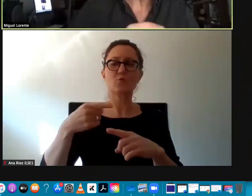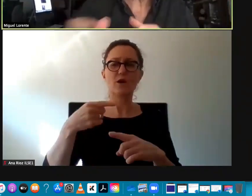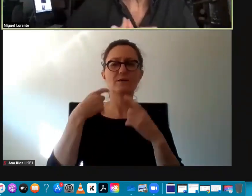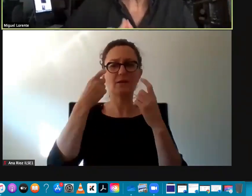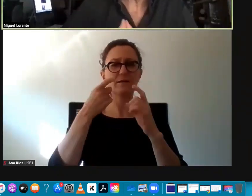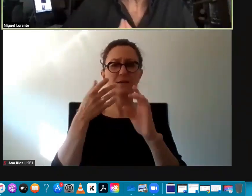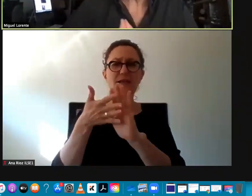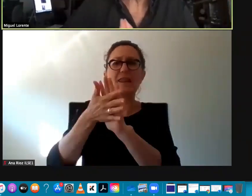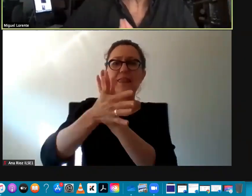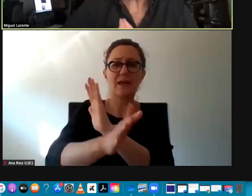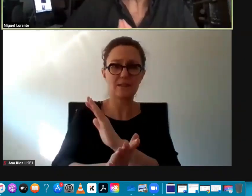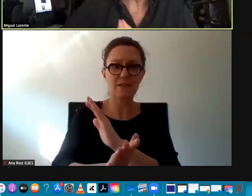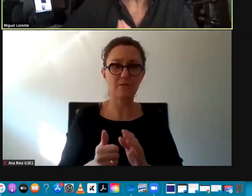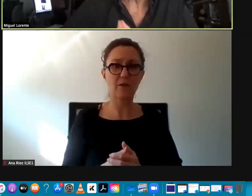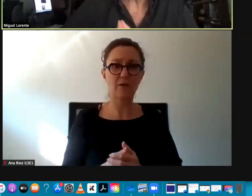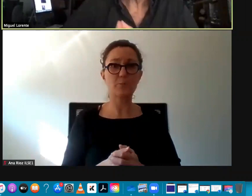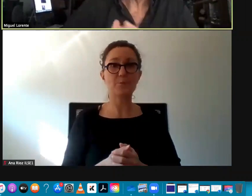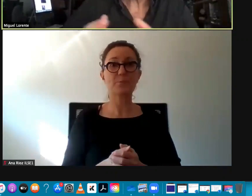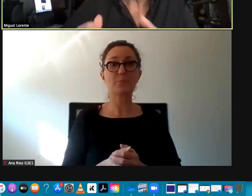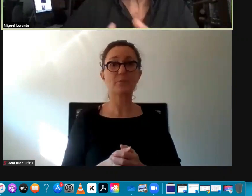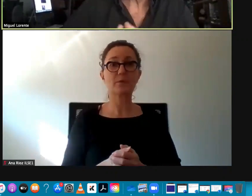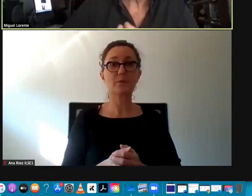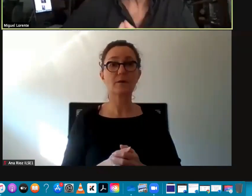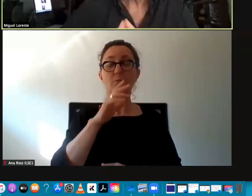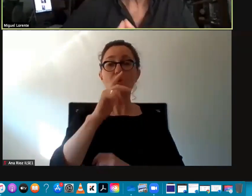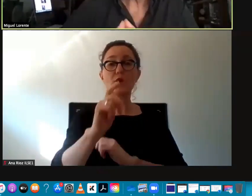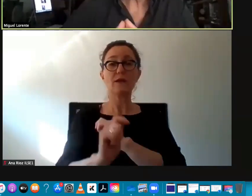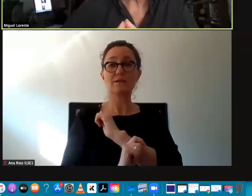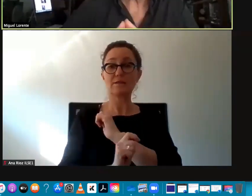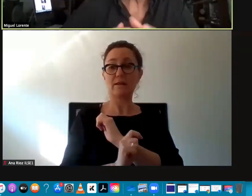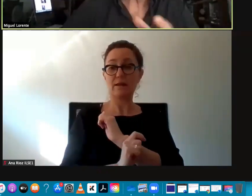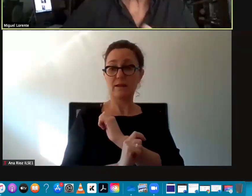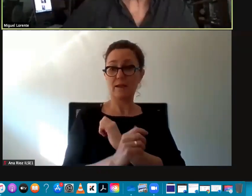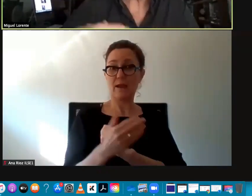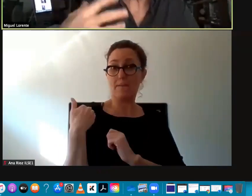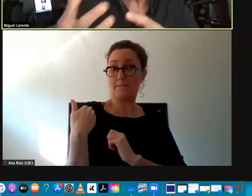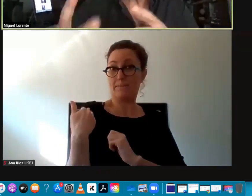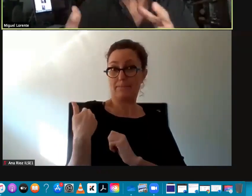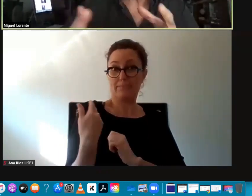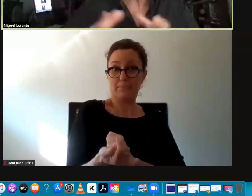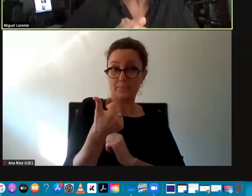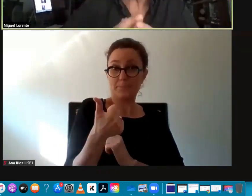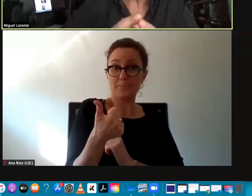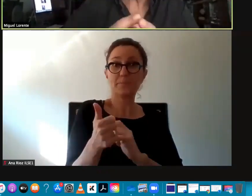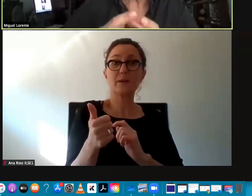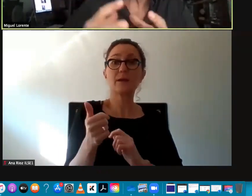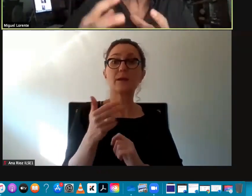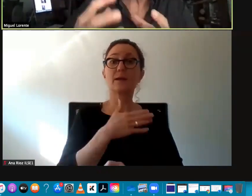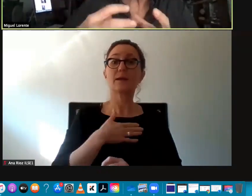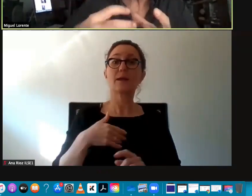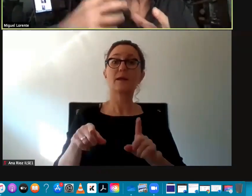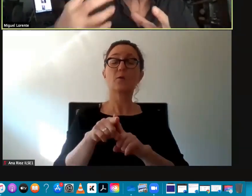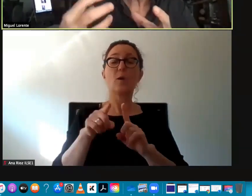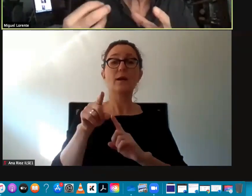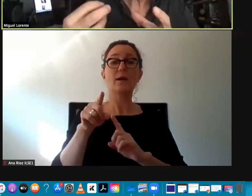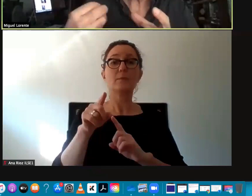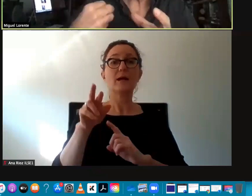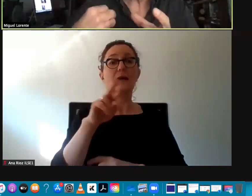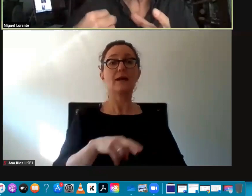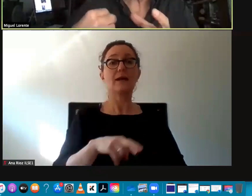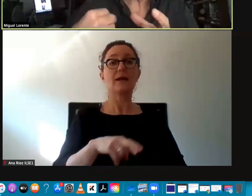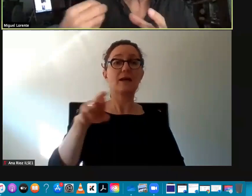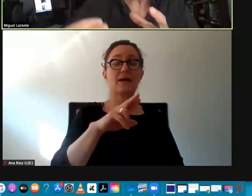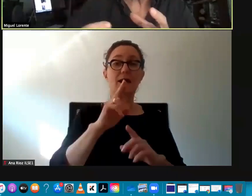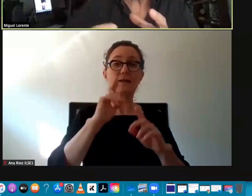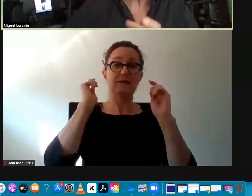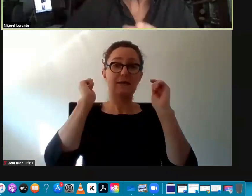sentido la estrategia más reciente es intentar resignificar la violencia de género, intentar imponer de nuevo